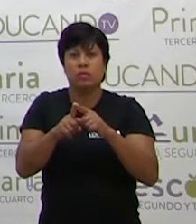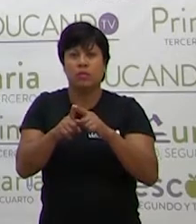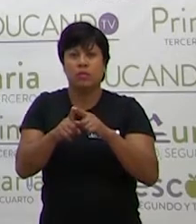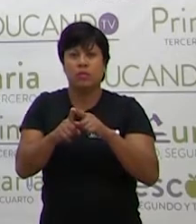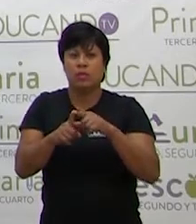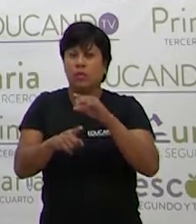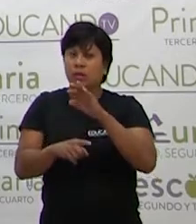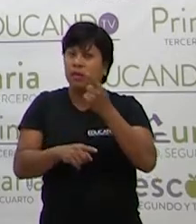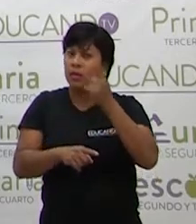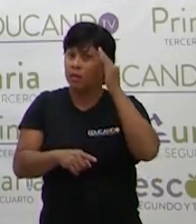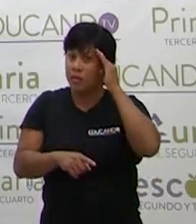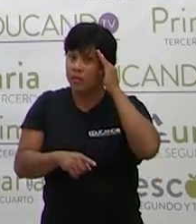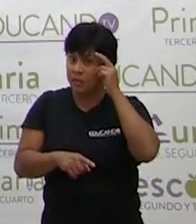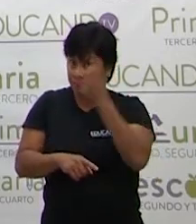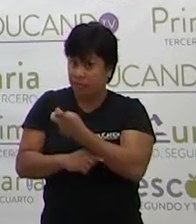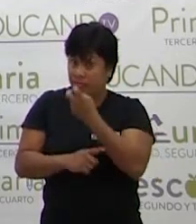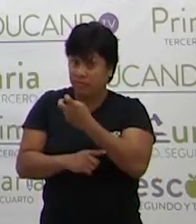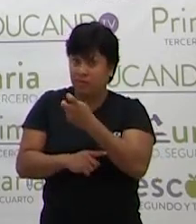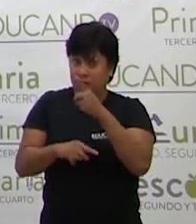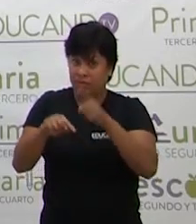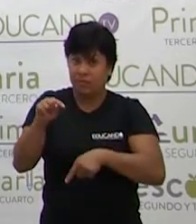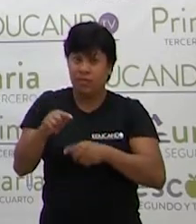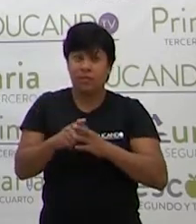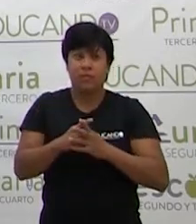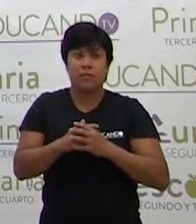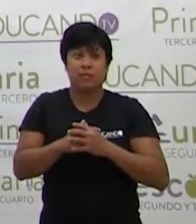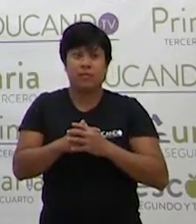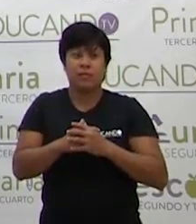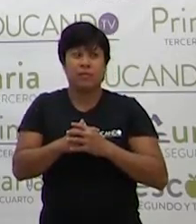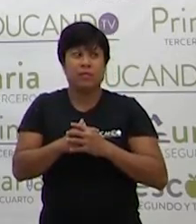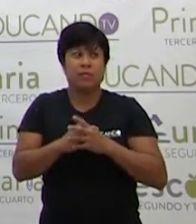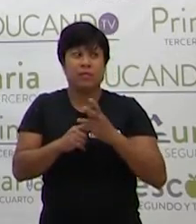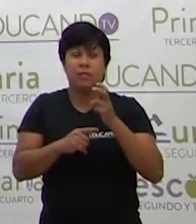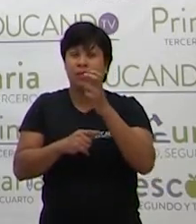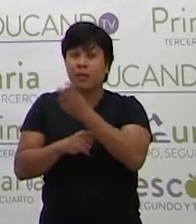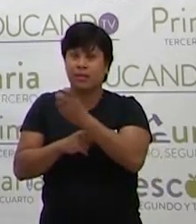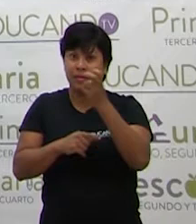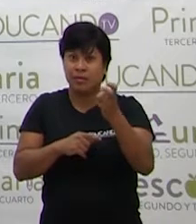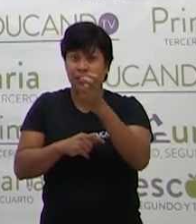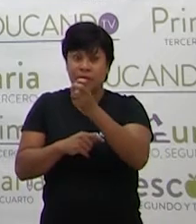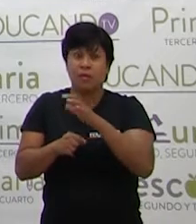¿Quitaríamos este? ¿Qué te parece? ¿Este? ¿Este?